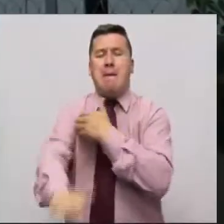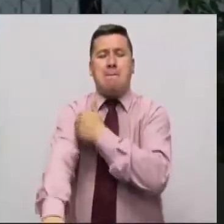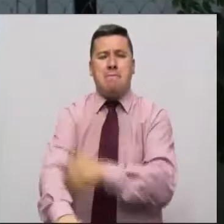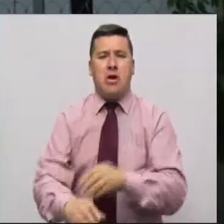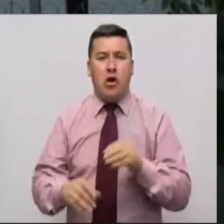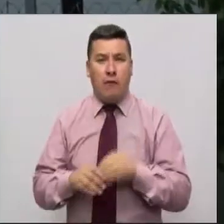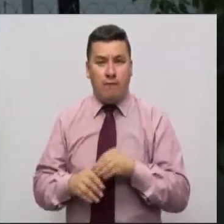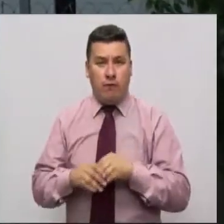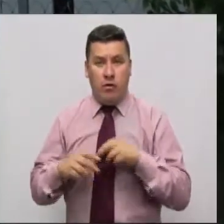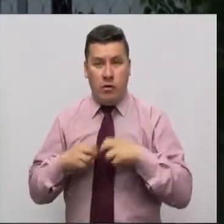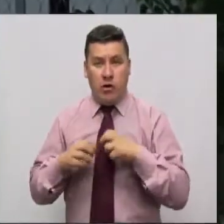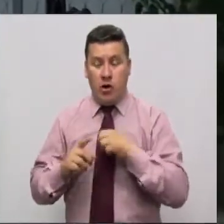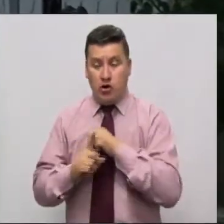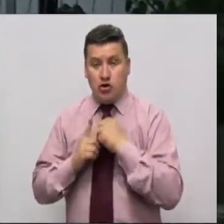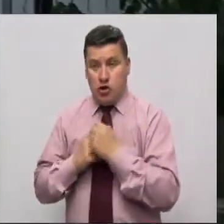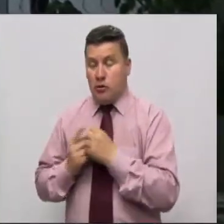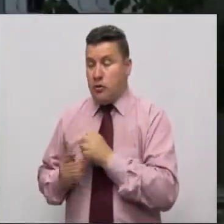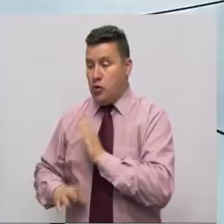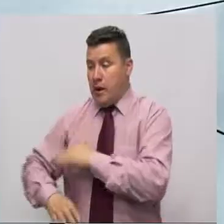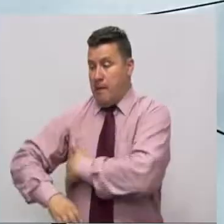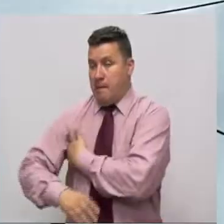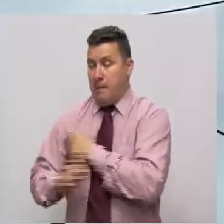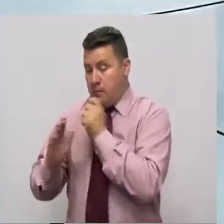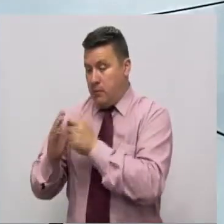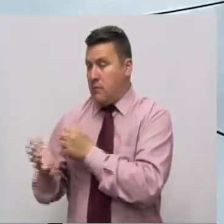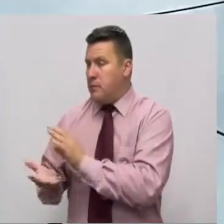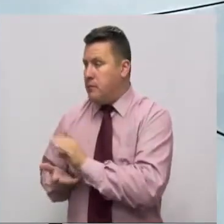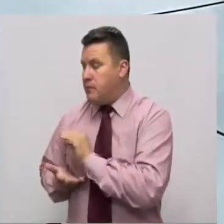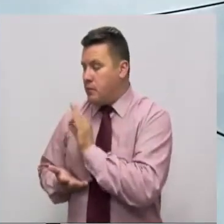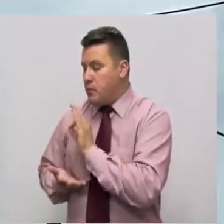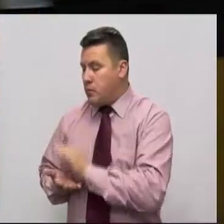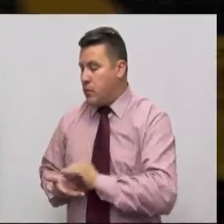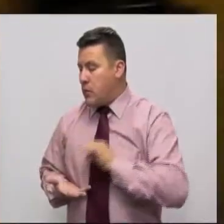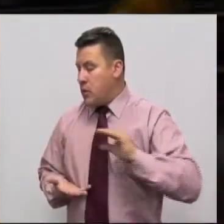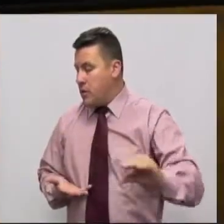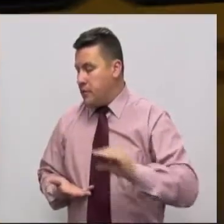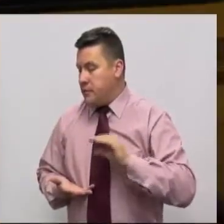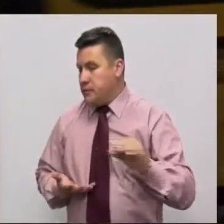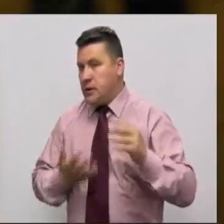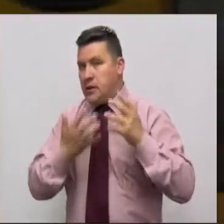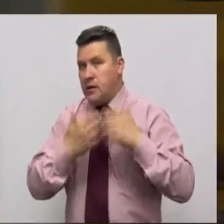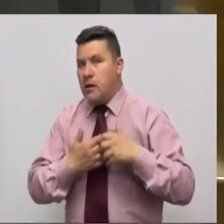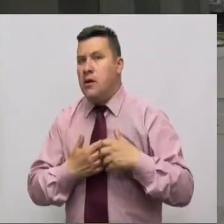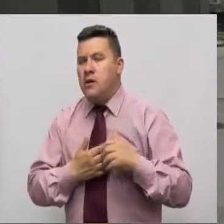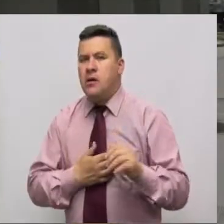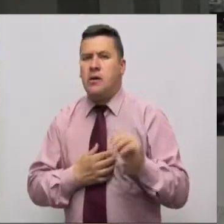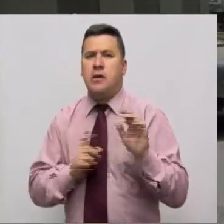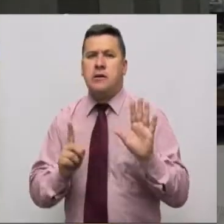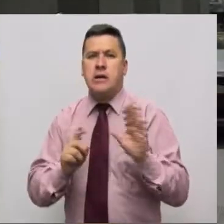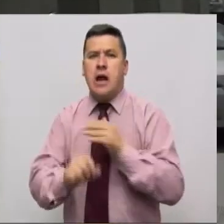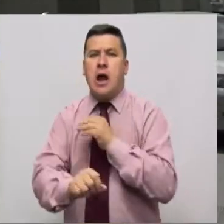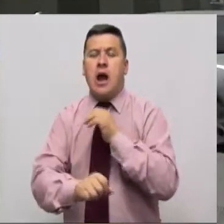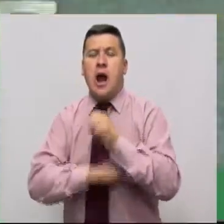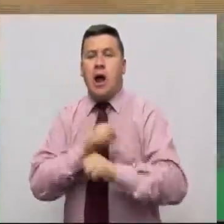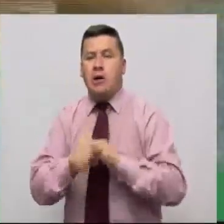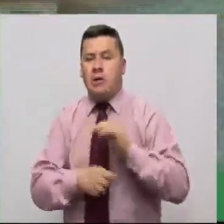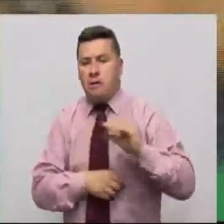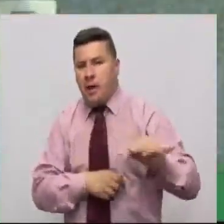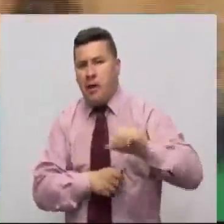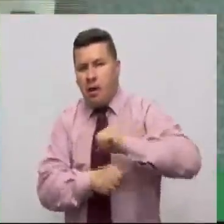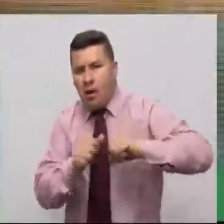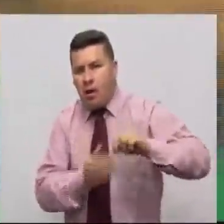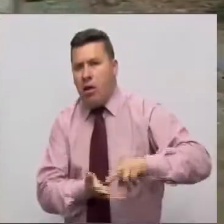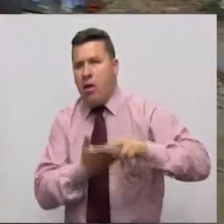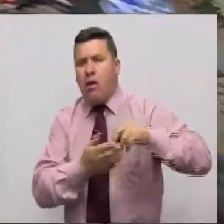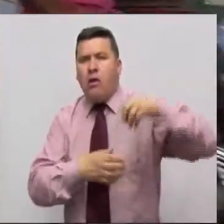millones de pesos que el Fondo de Energía Social del Ministerio de Minas y Energía le giró a la compañía durante 6 años